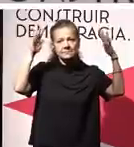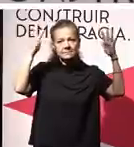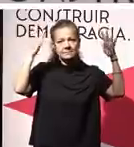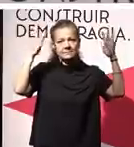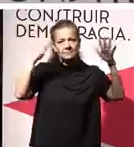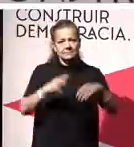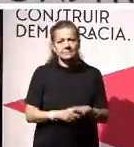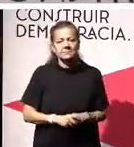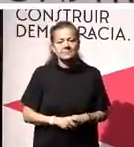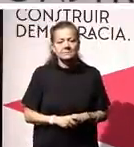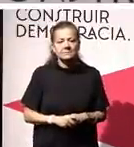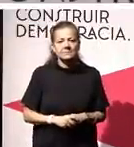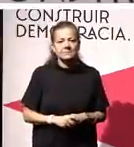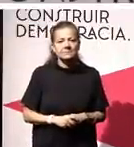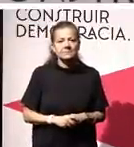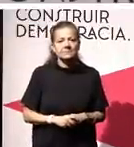Y